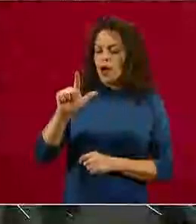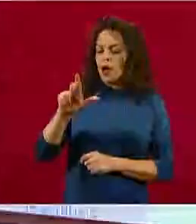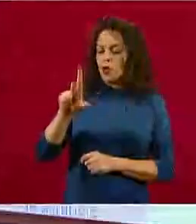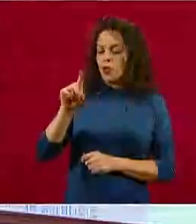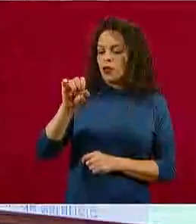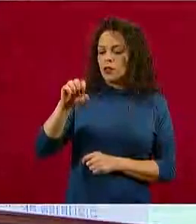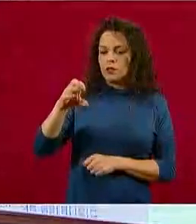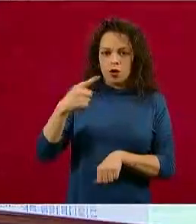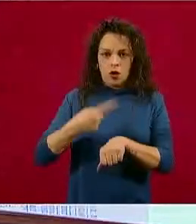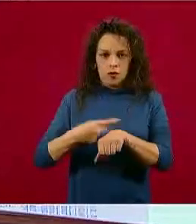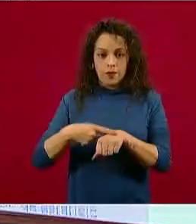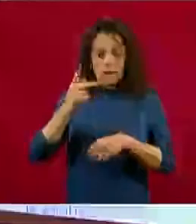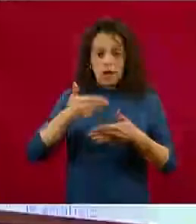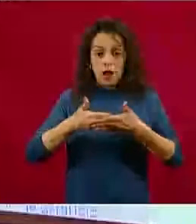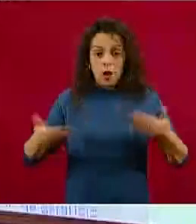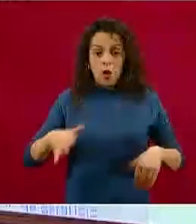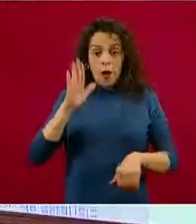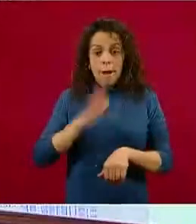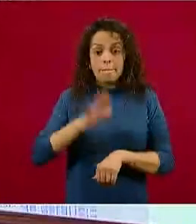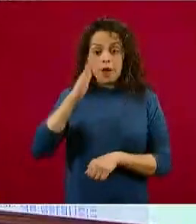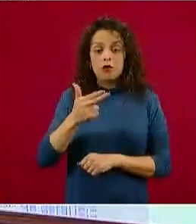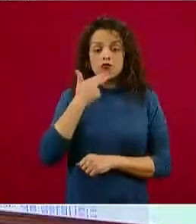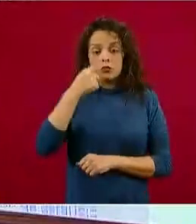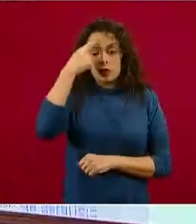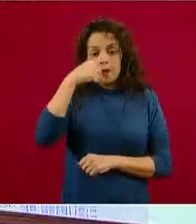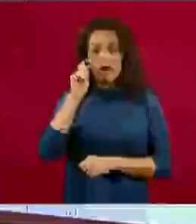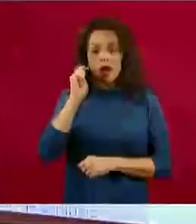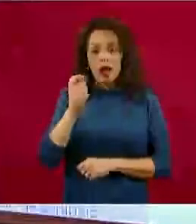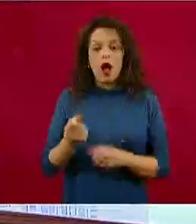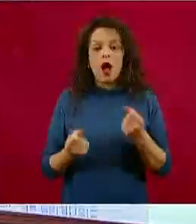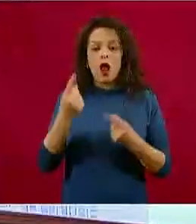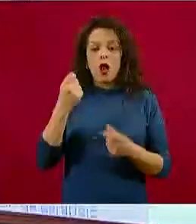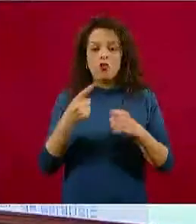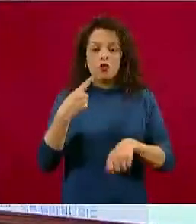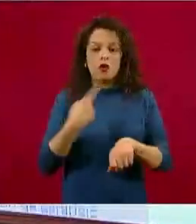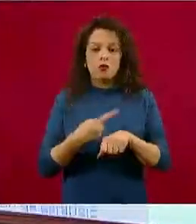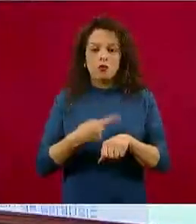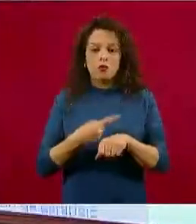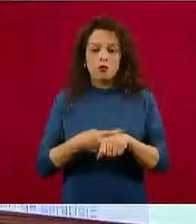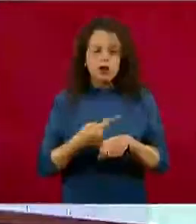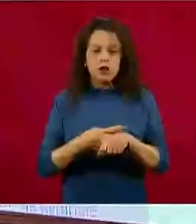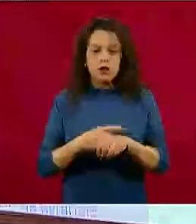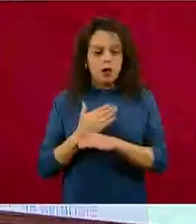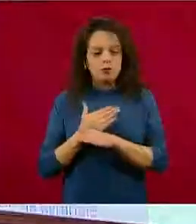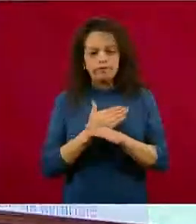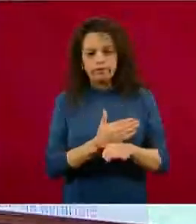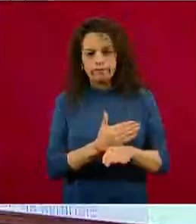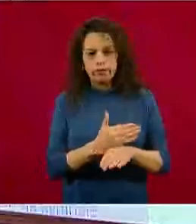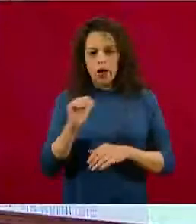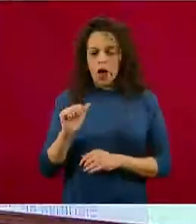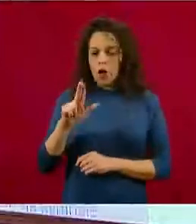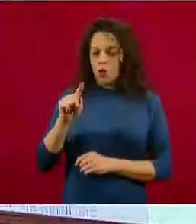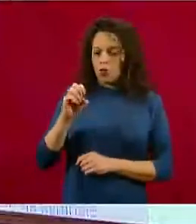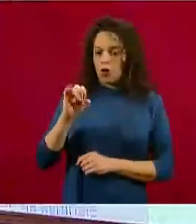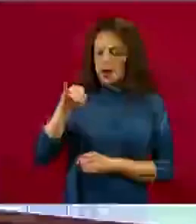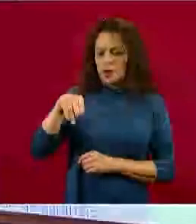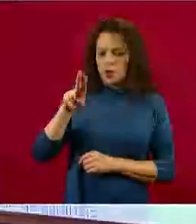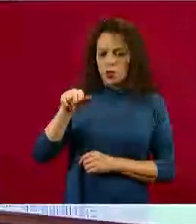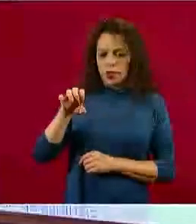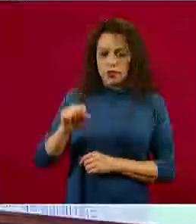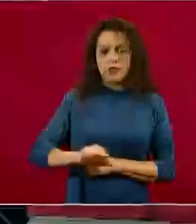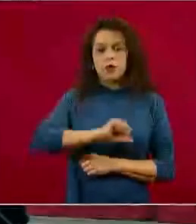hoy se usa mayormente como un inmunomodulador en algunas enfermedades autoinmunes. La combinación lopinavir-ritonavir, esta